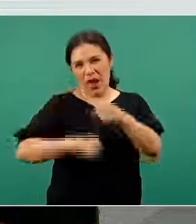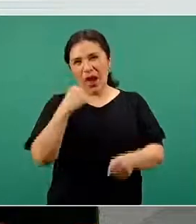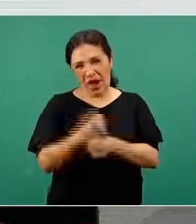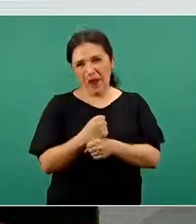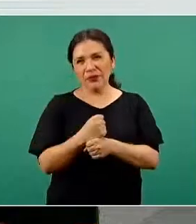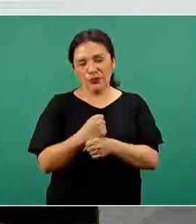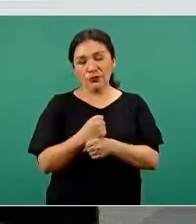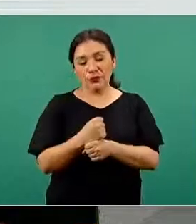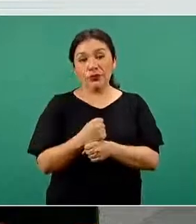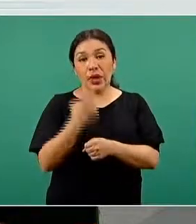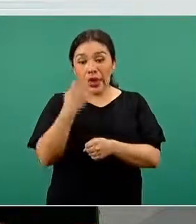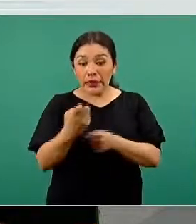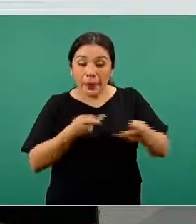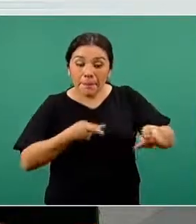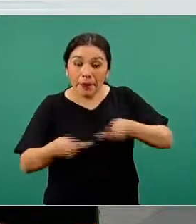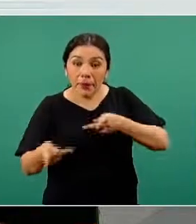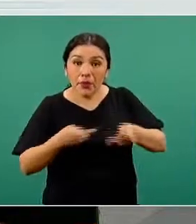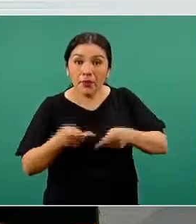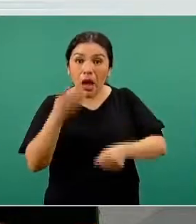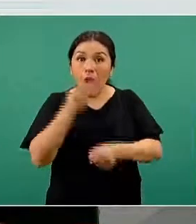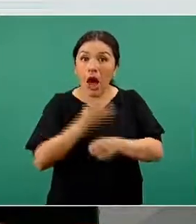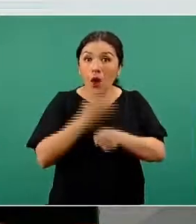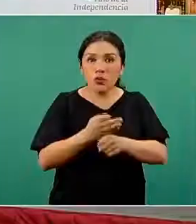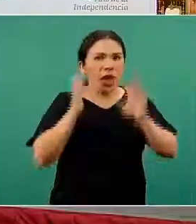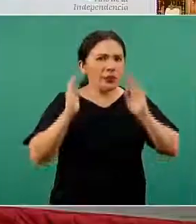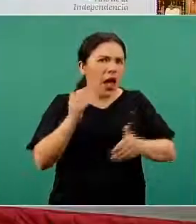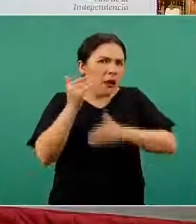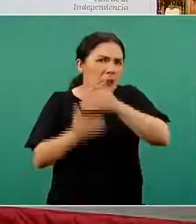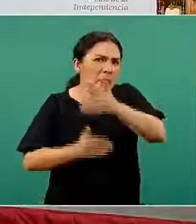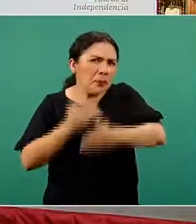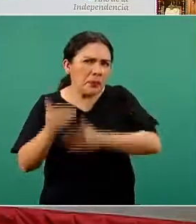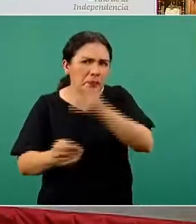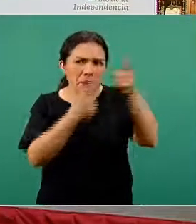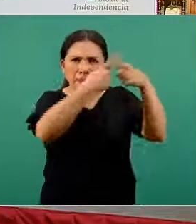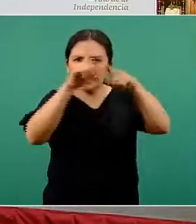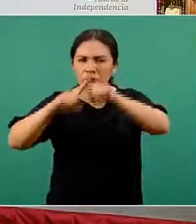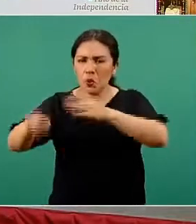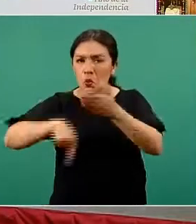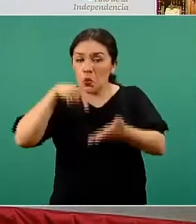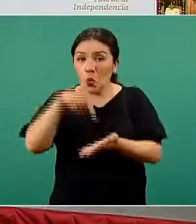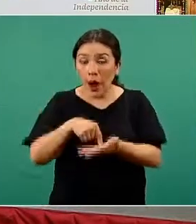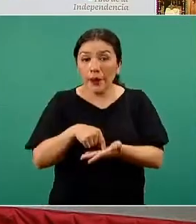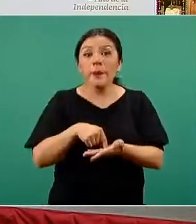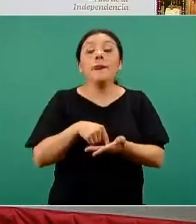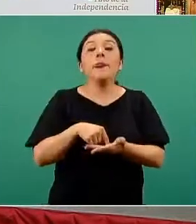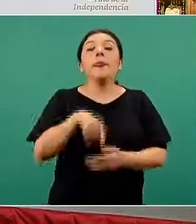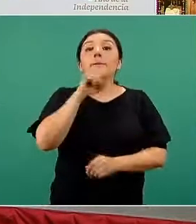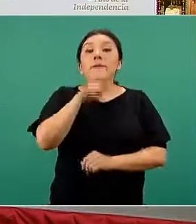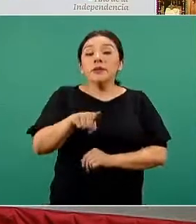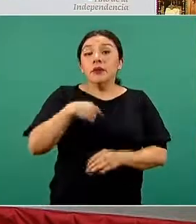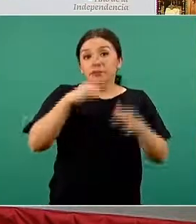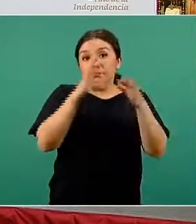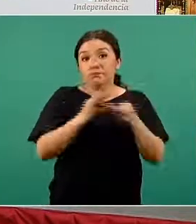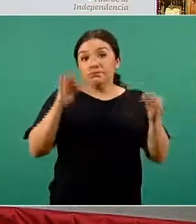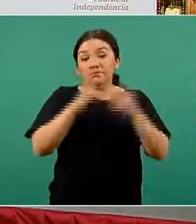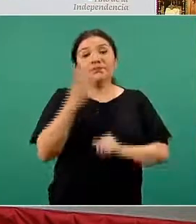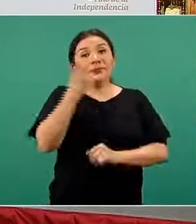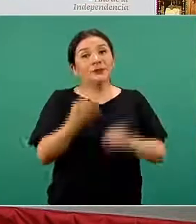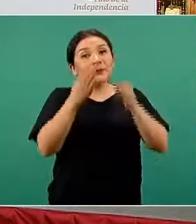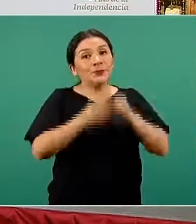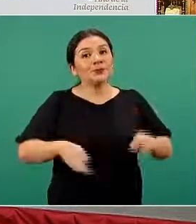que es la estrategia que ya estaba en curso, y como mencionaba antes, es